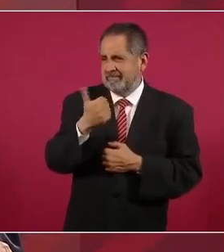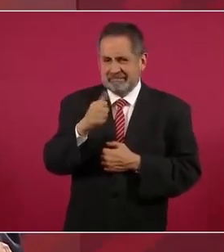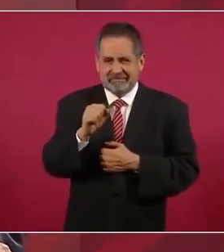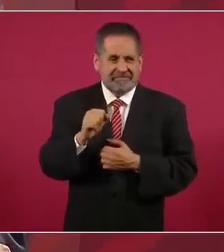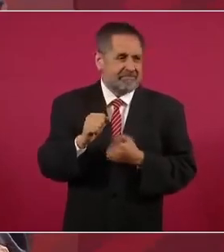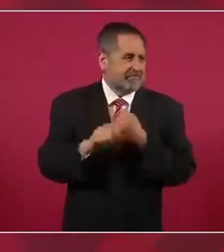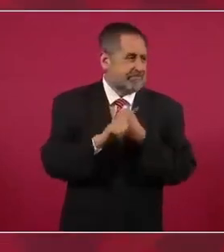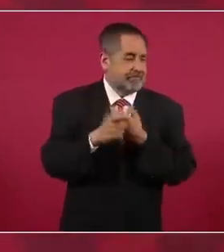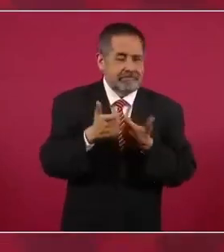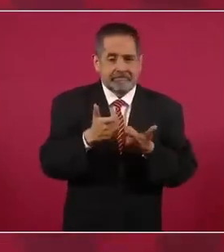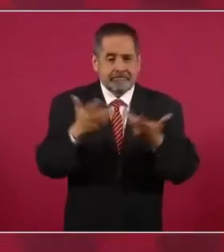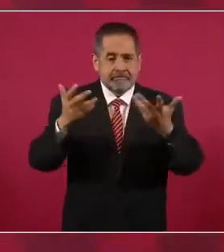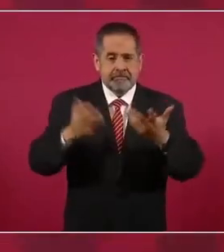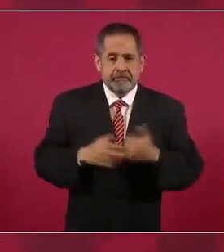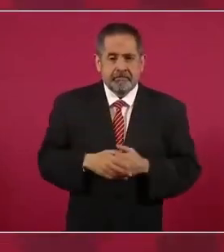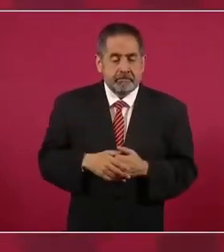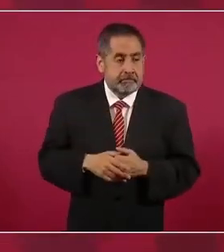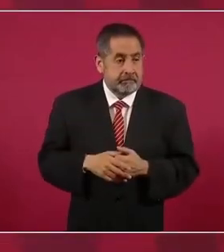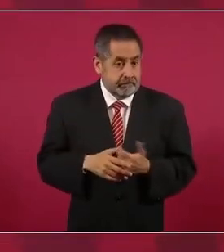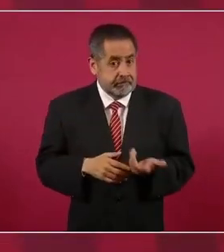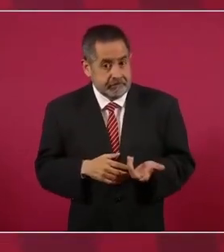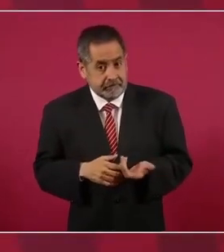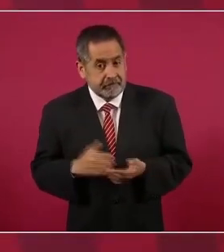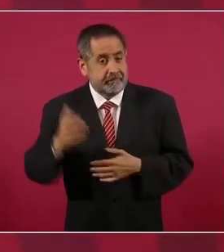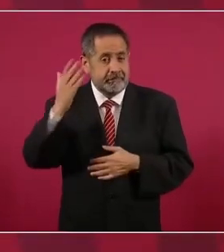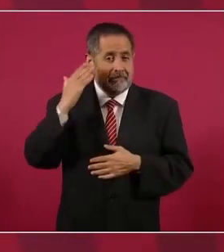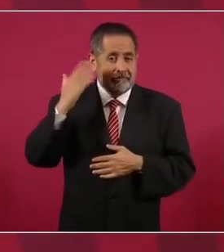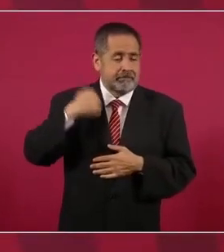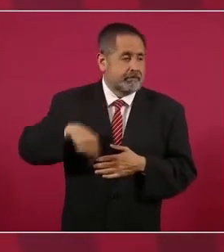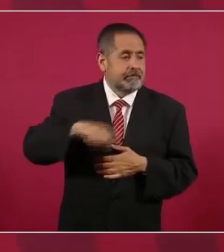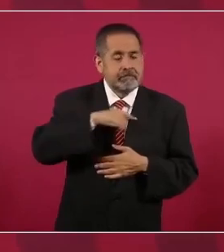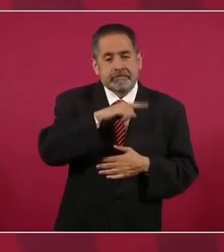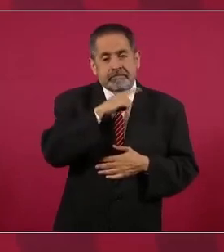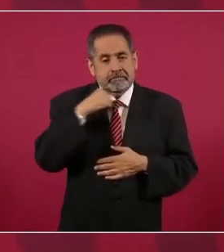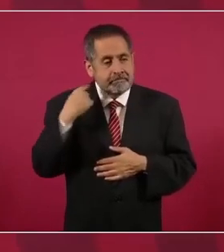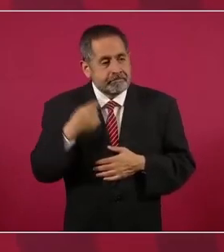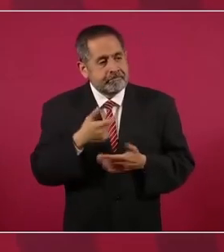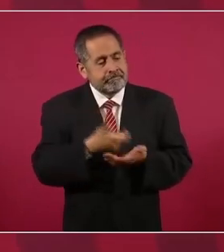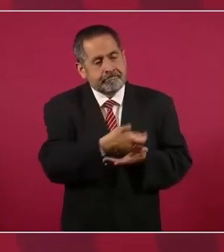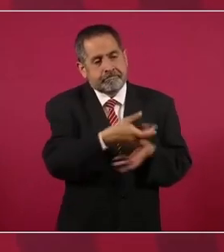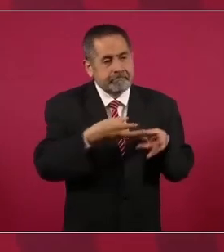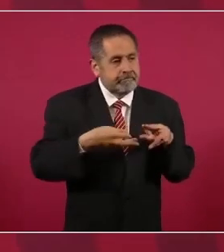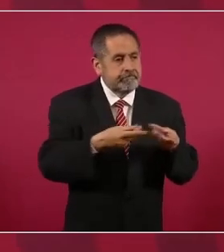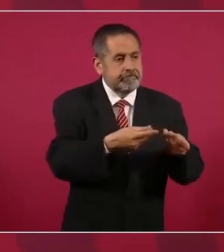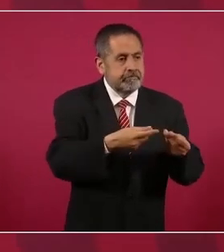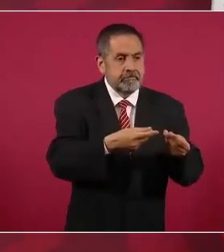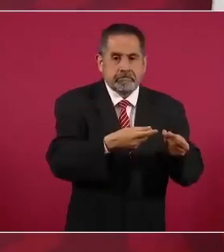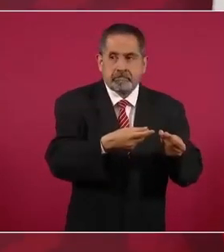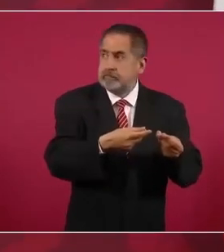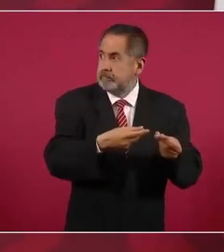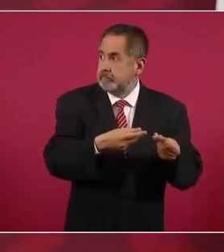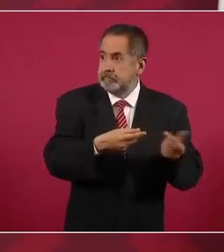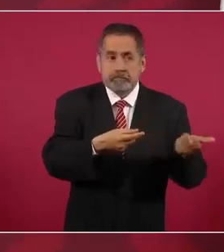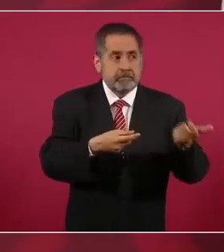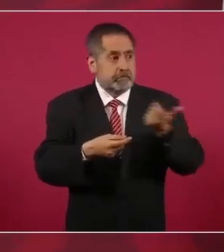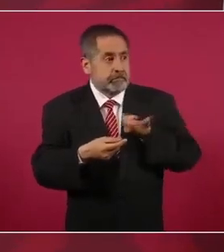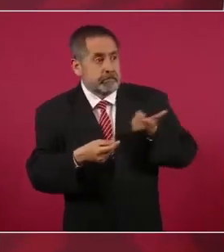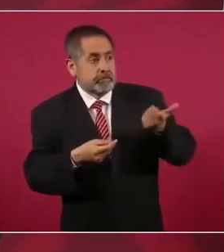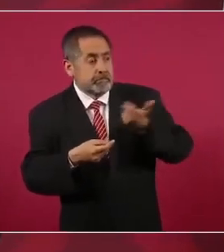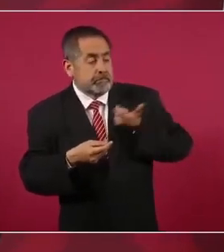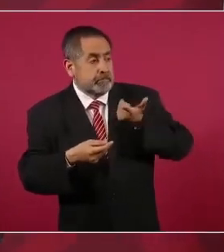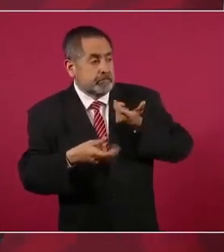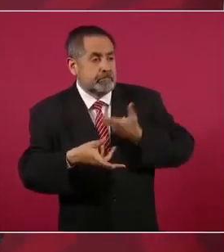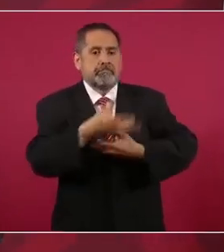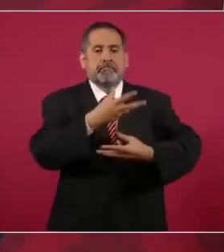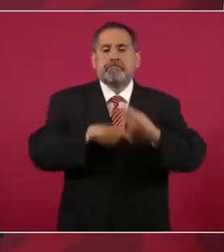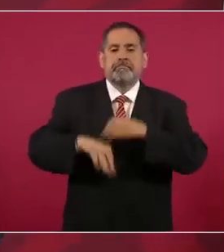pues lo que eran pérdidas se van a ir convirtiendo en utilidades para la Comisión Federal de Electricidad,